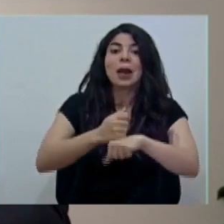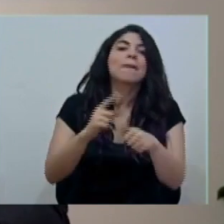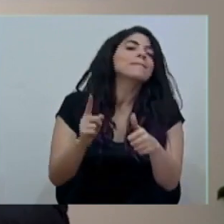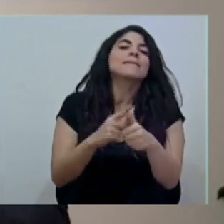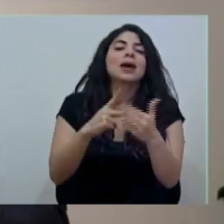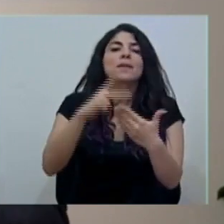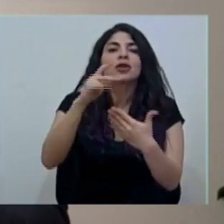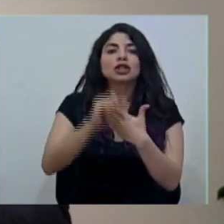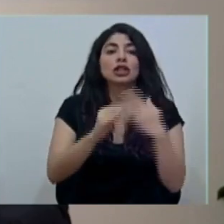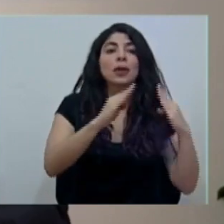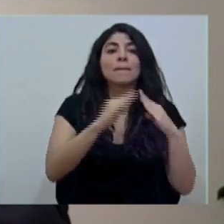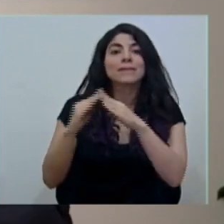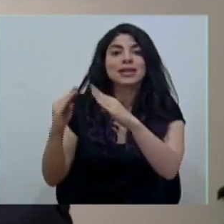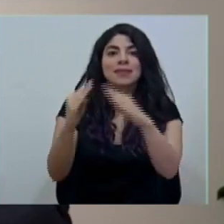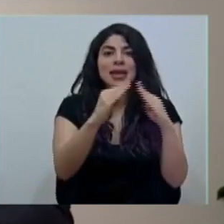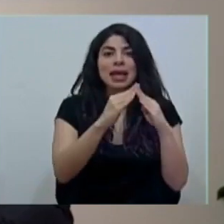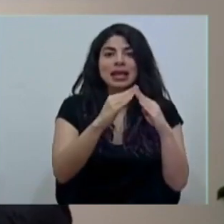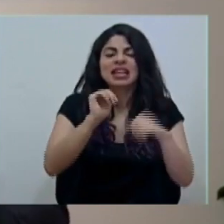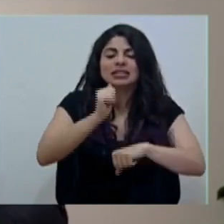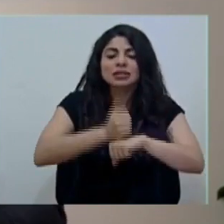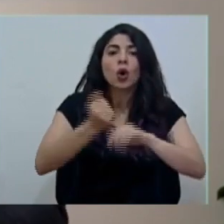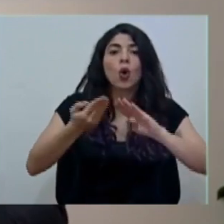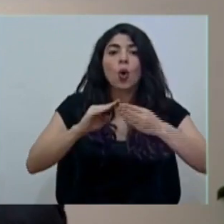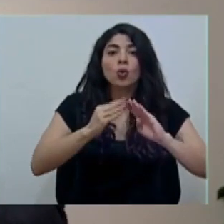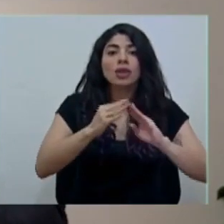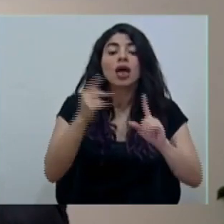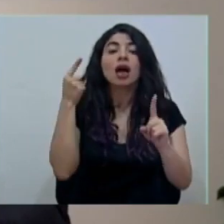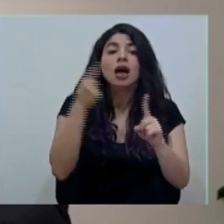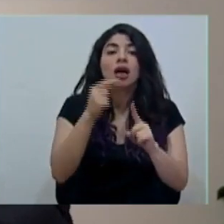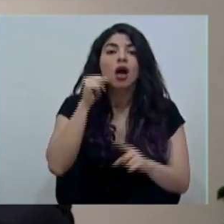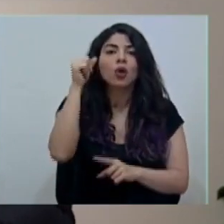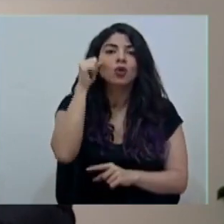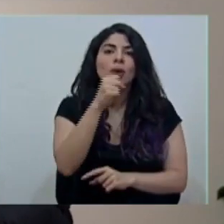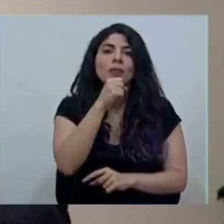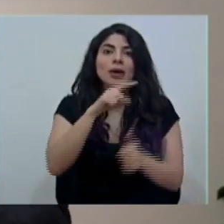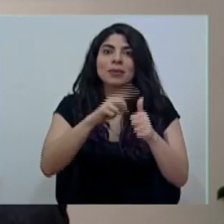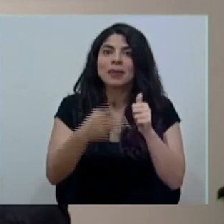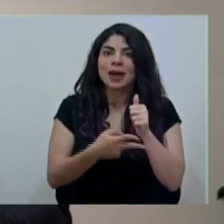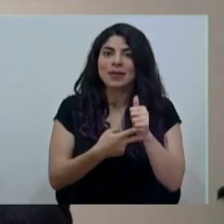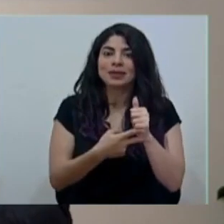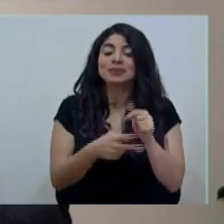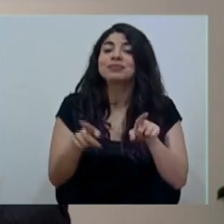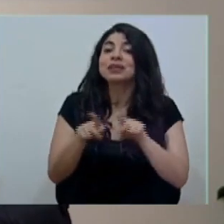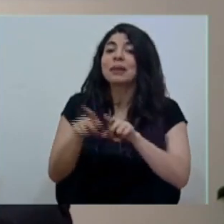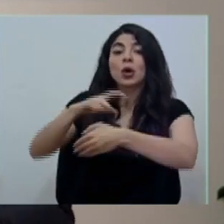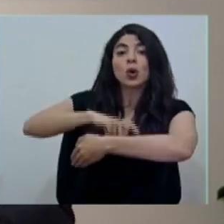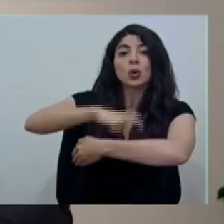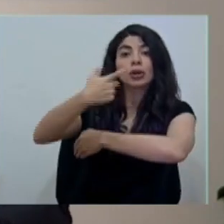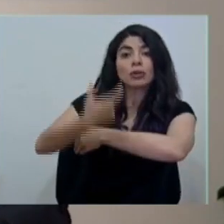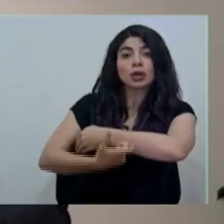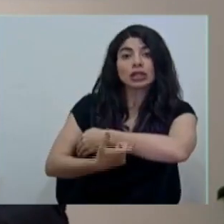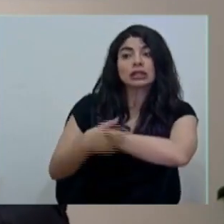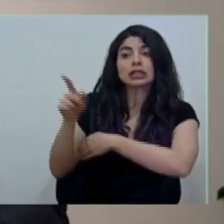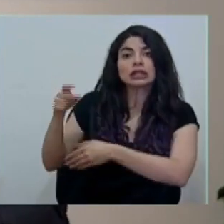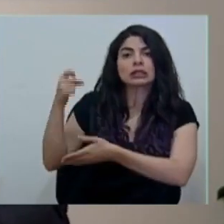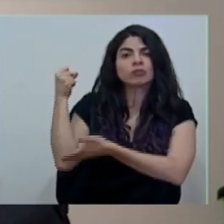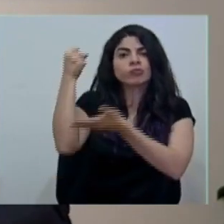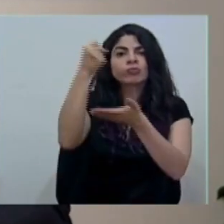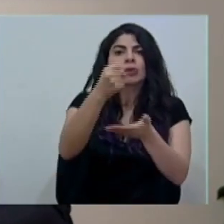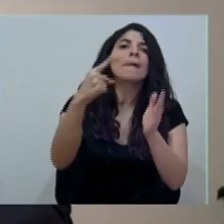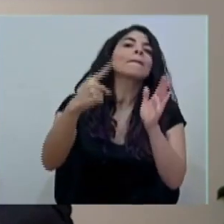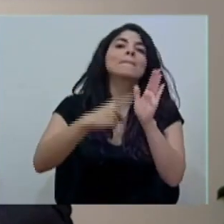proyecto de viviendas comunitarias para personas adultas mayores. También la Junta de Protección destinó 1